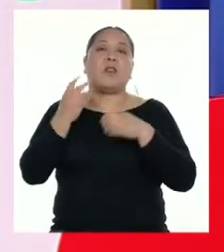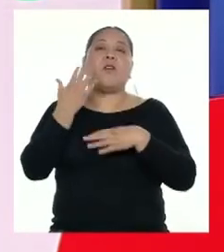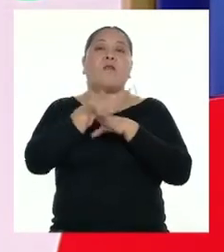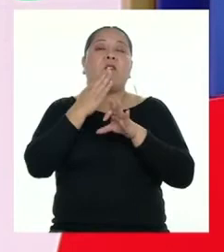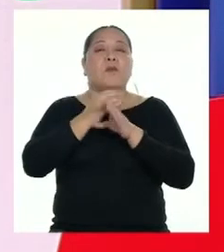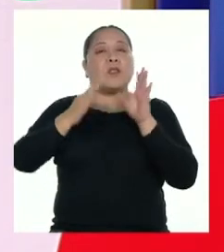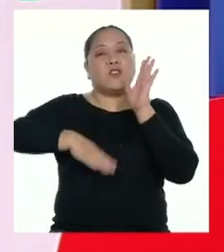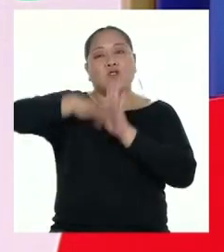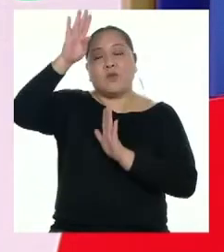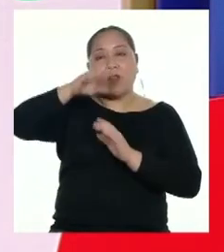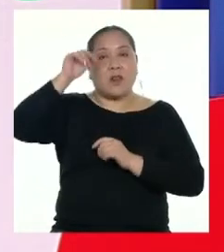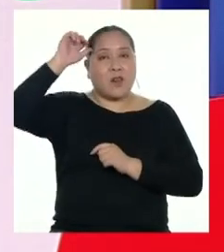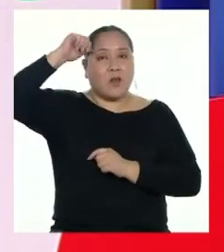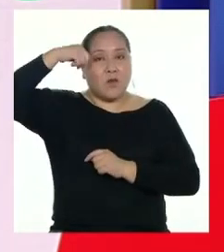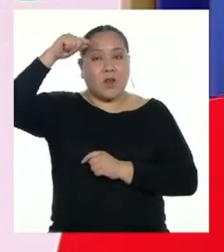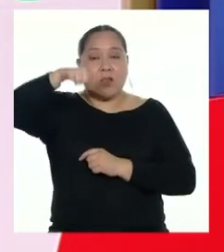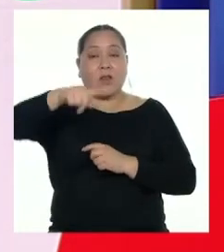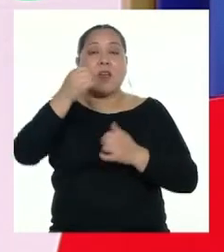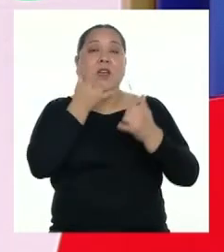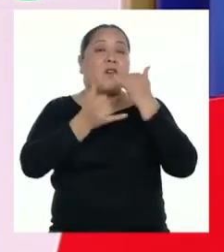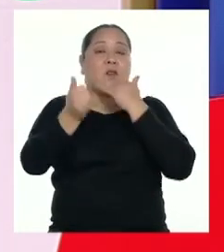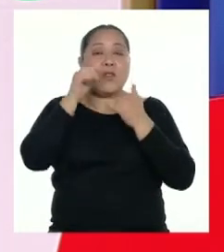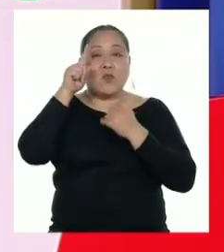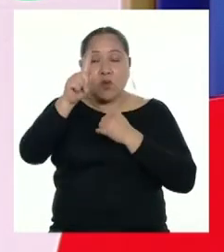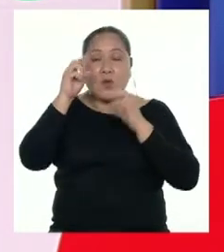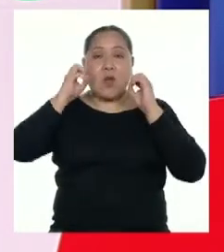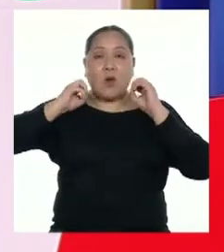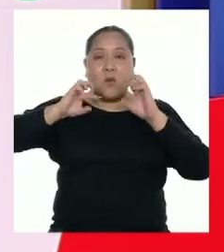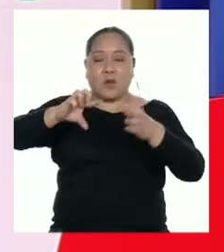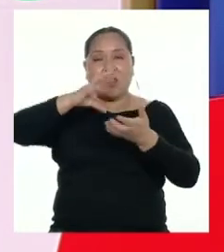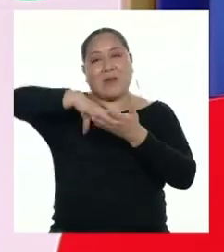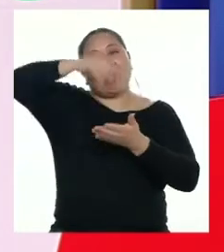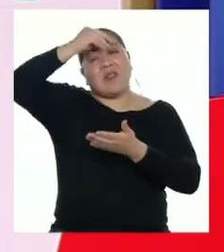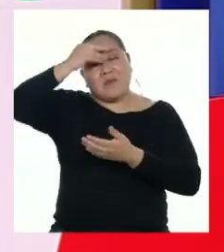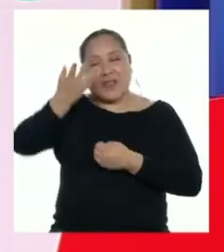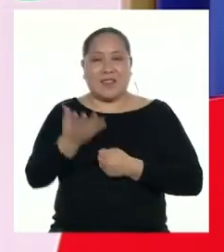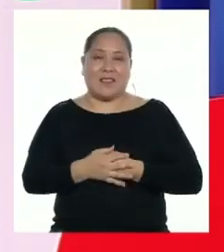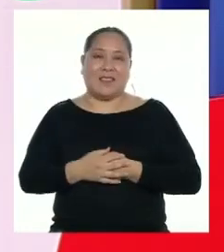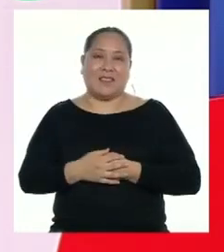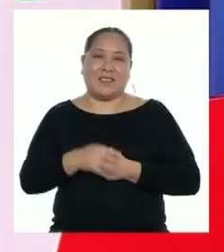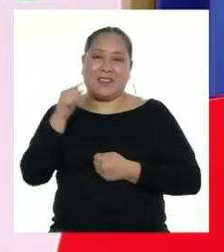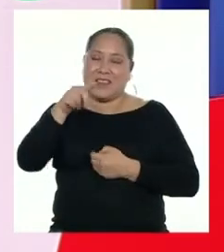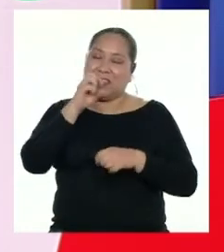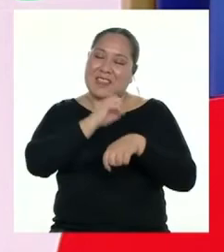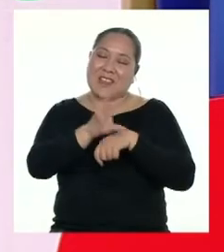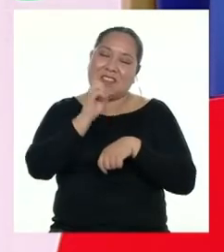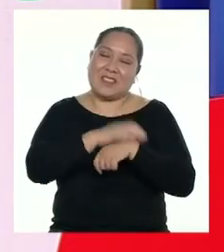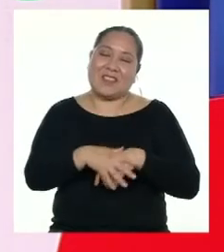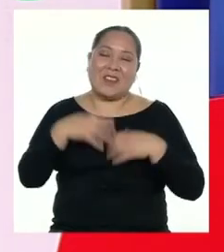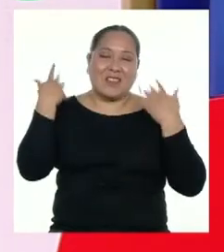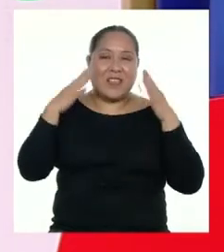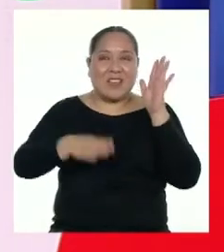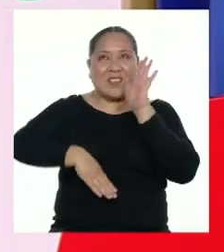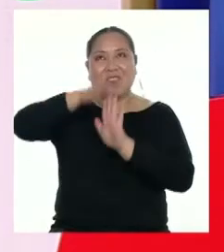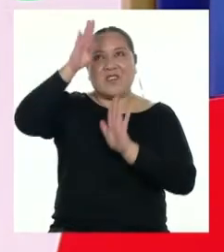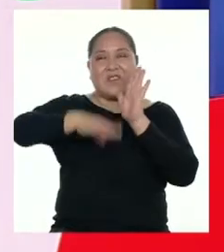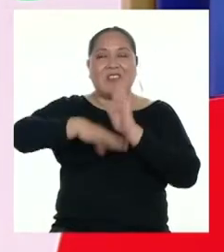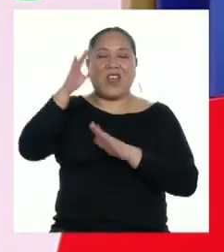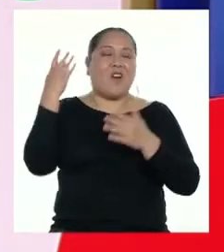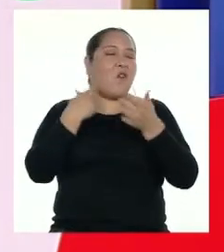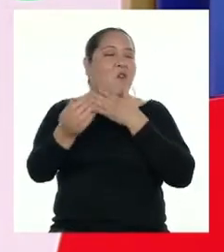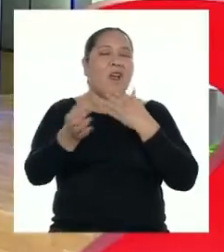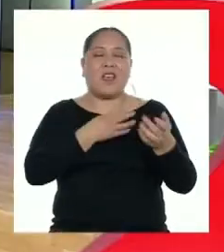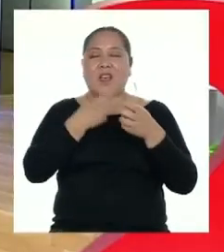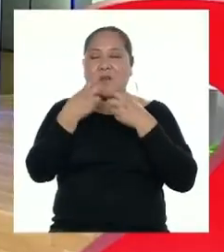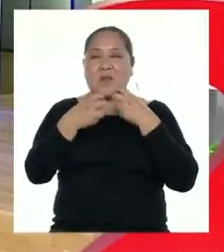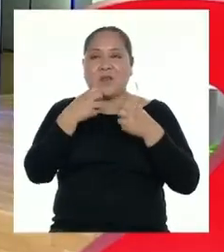superarlo. Recuerden que equivocarnos es una oportunidad para aprender. Con este consejo van a poder superar cualquier reto en la